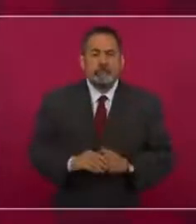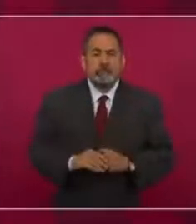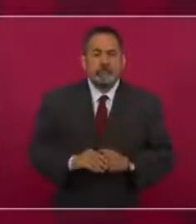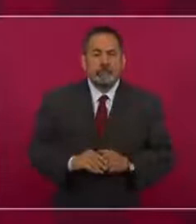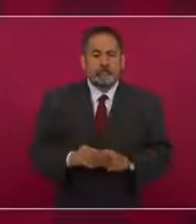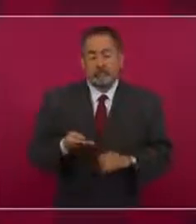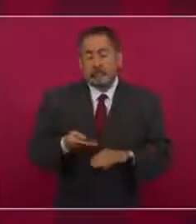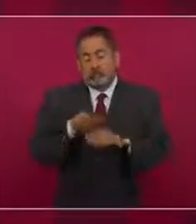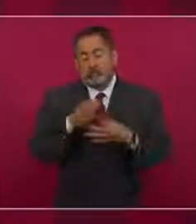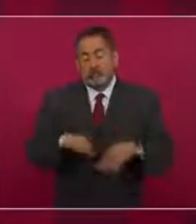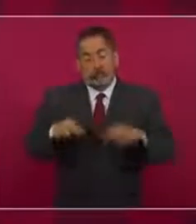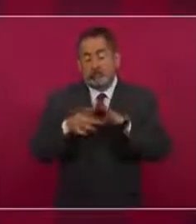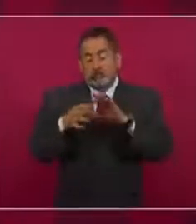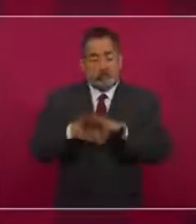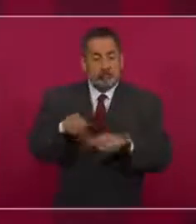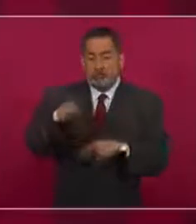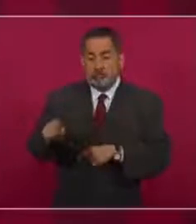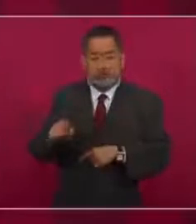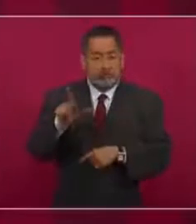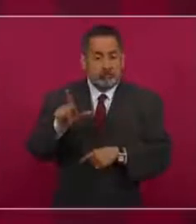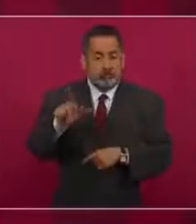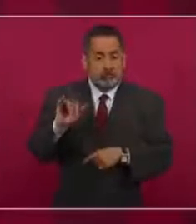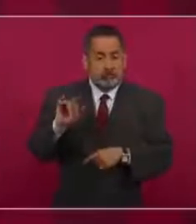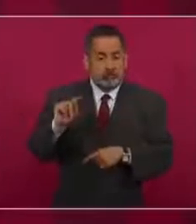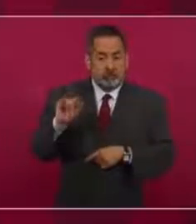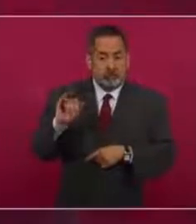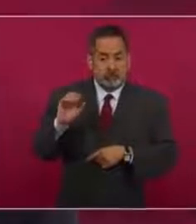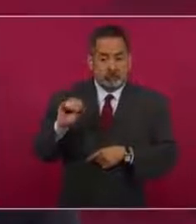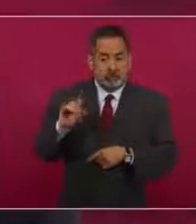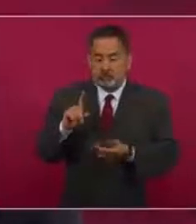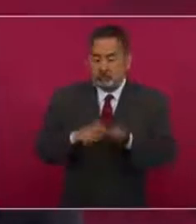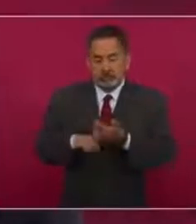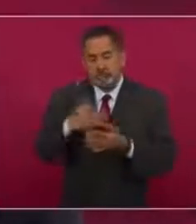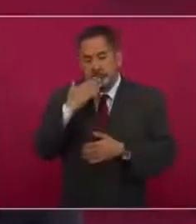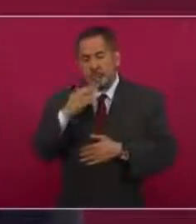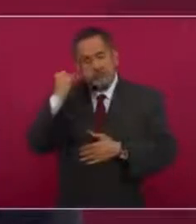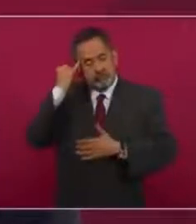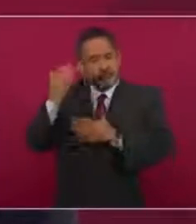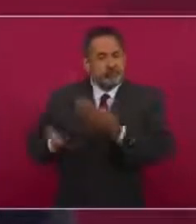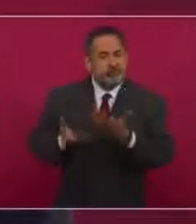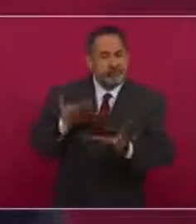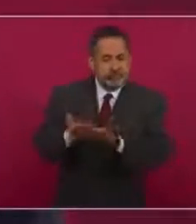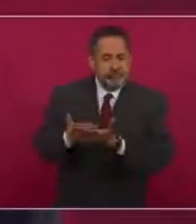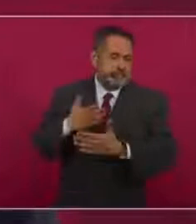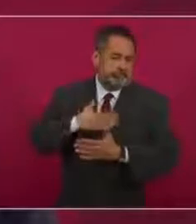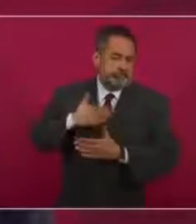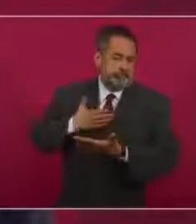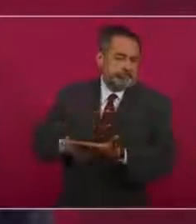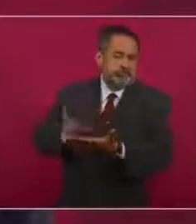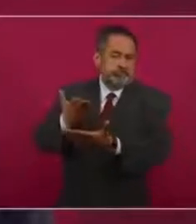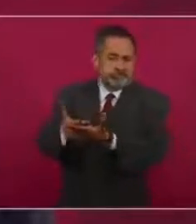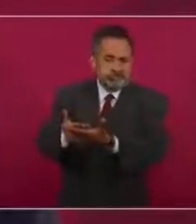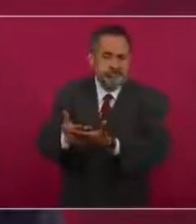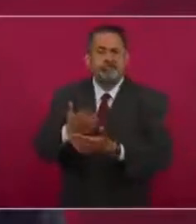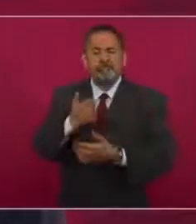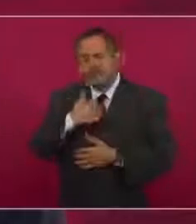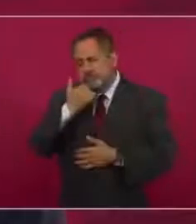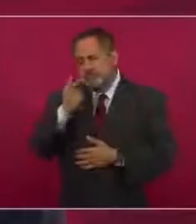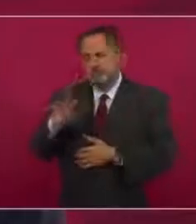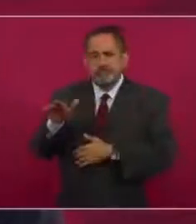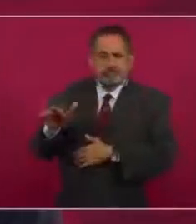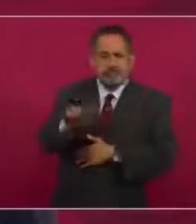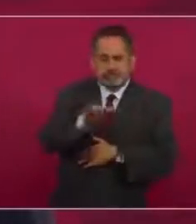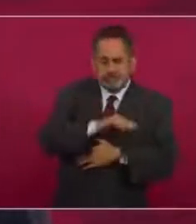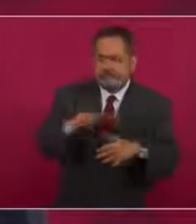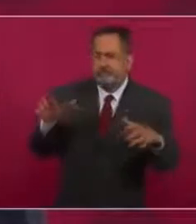Fue muy importante y como fue una iniciativa nuestra, yo quiero